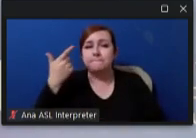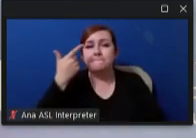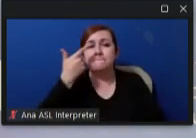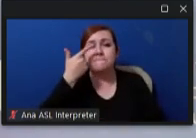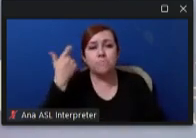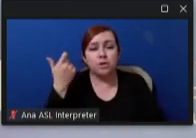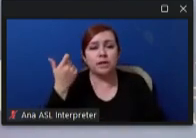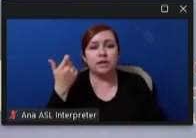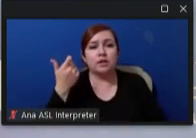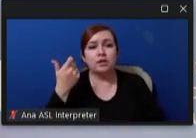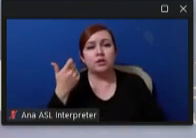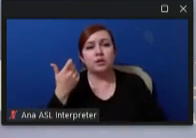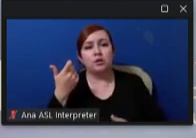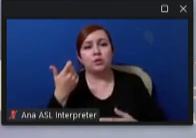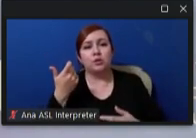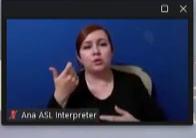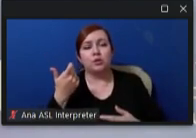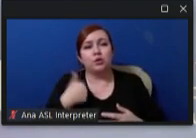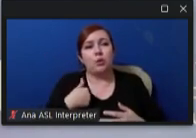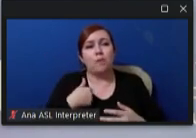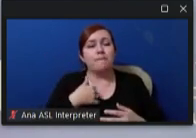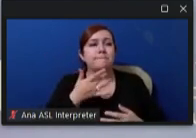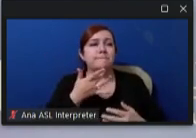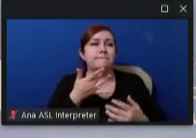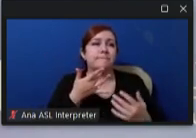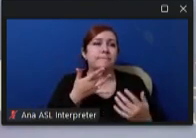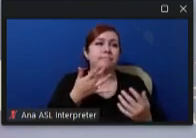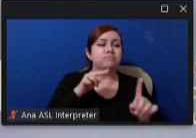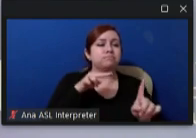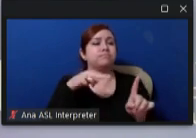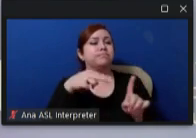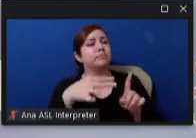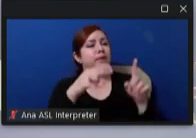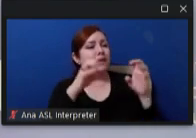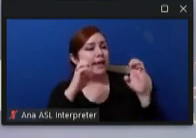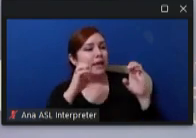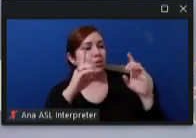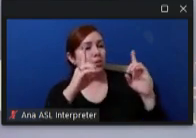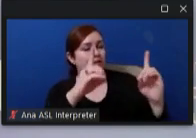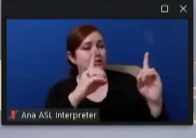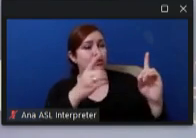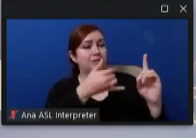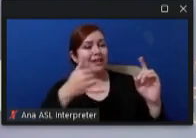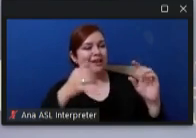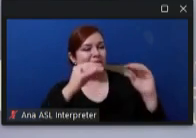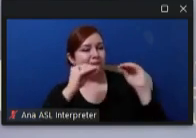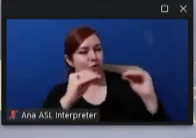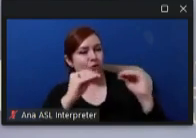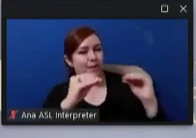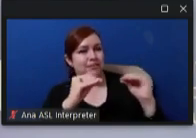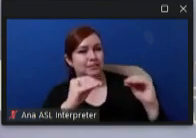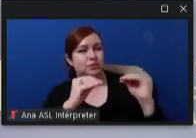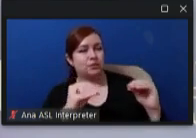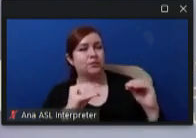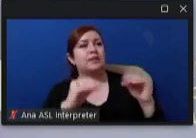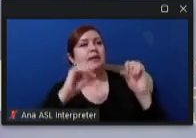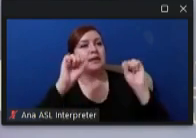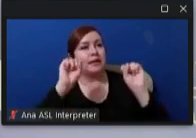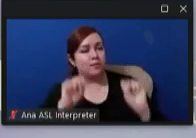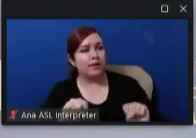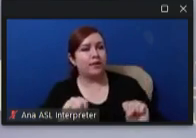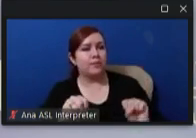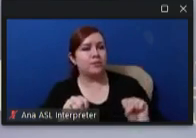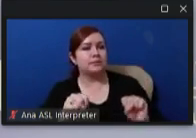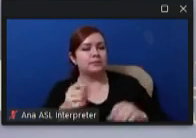es a través de la educación y la formación como podemos dar un paso